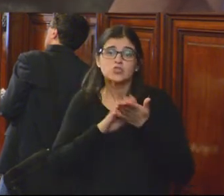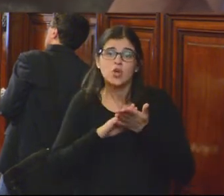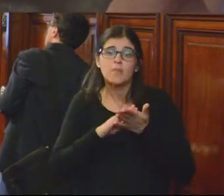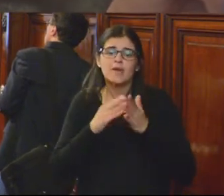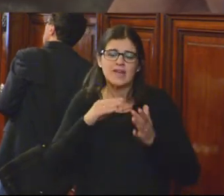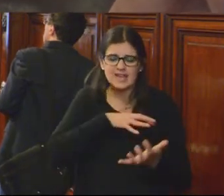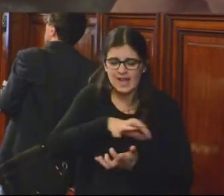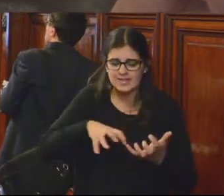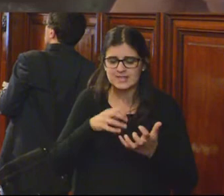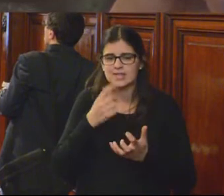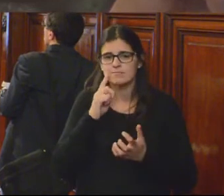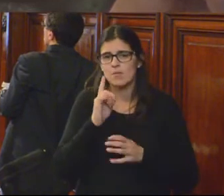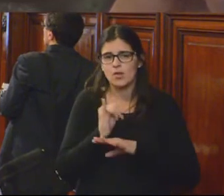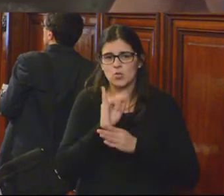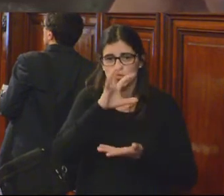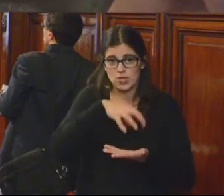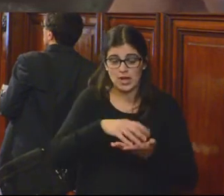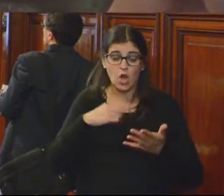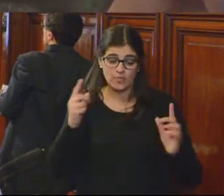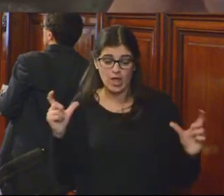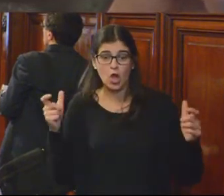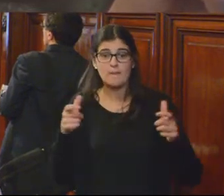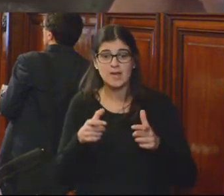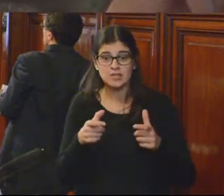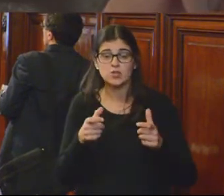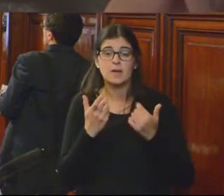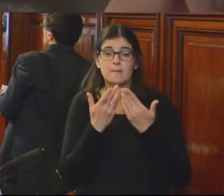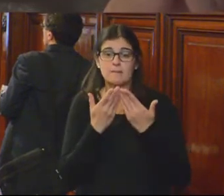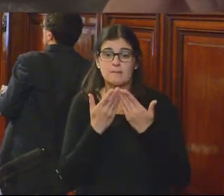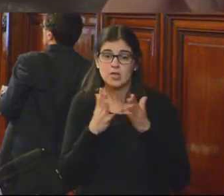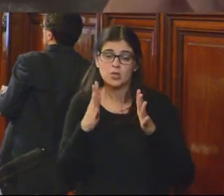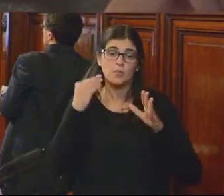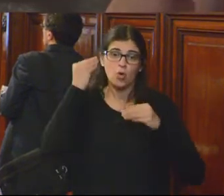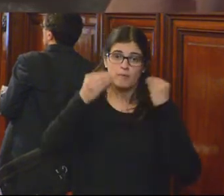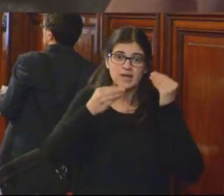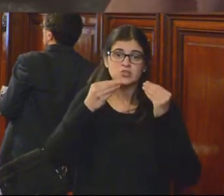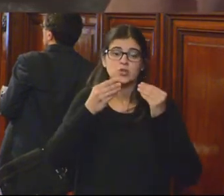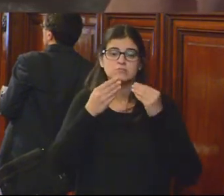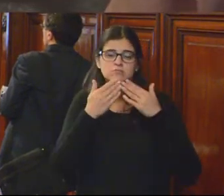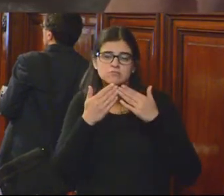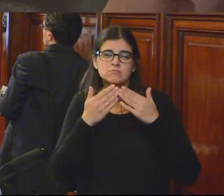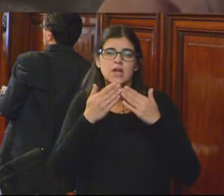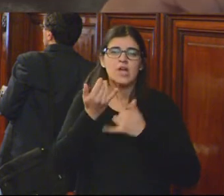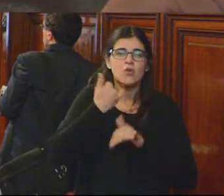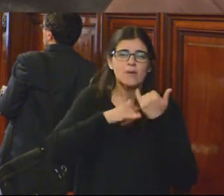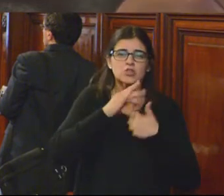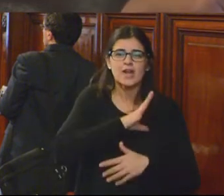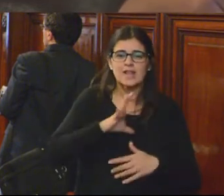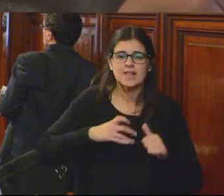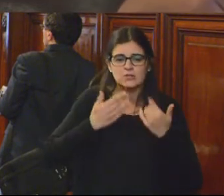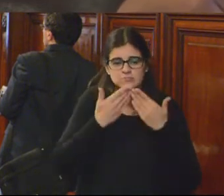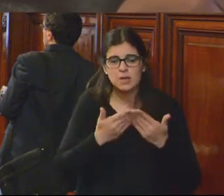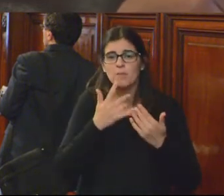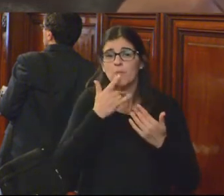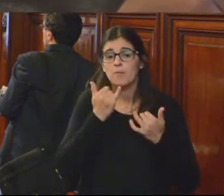institucional, ¿no? Y la Comisión expresó preocupación, cuestionamiento, solicitó información al Estado, por ejemplo,